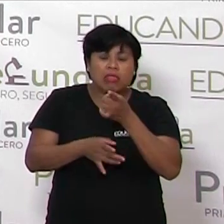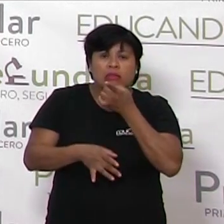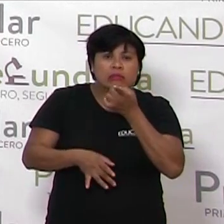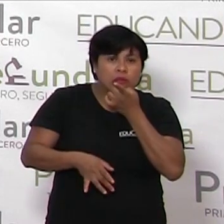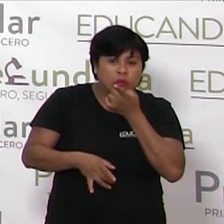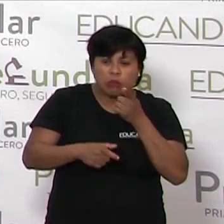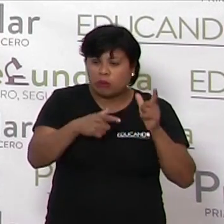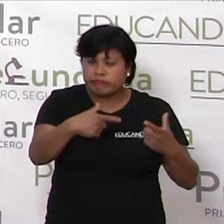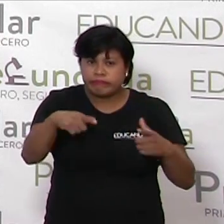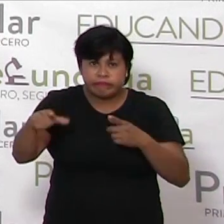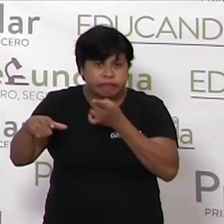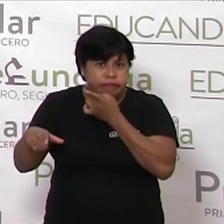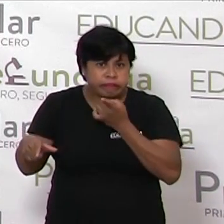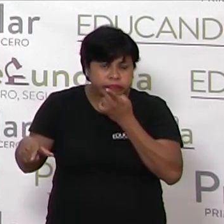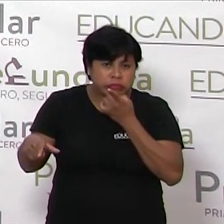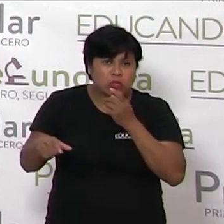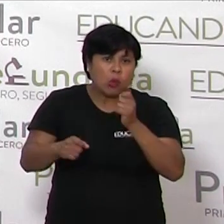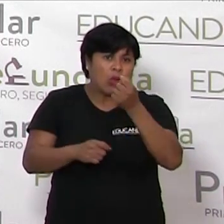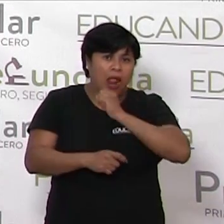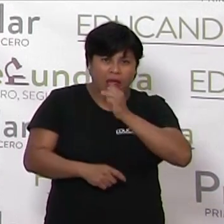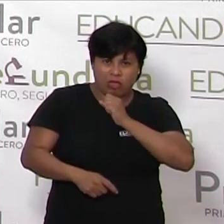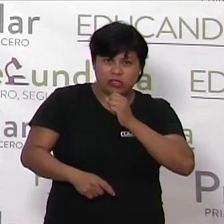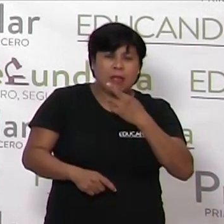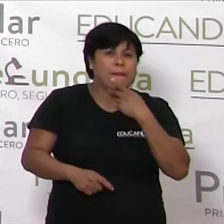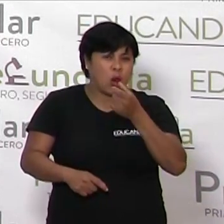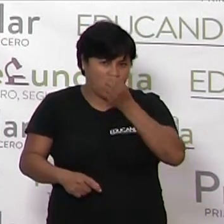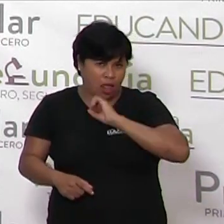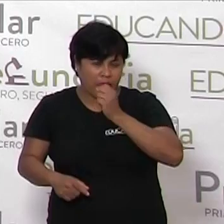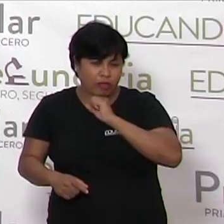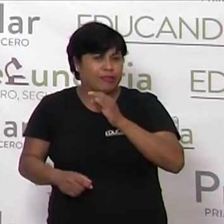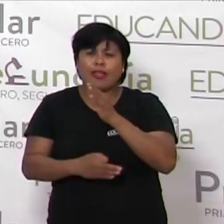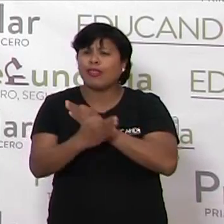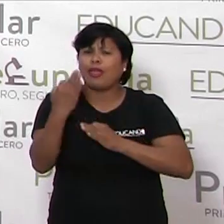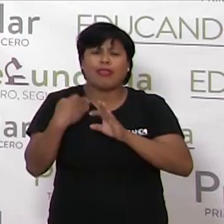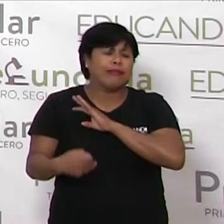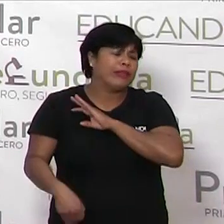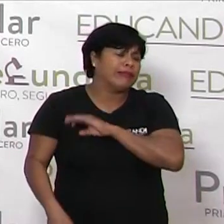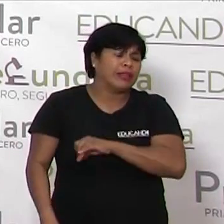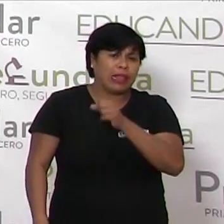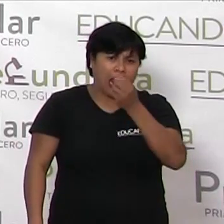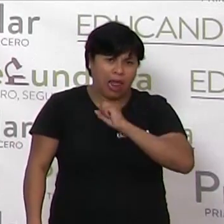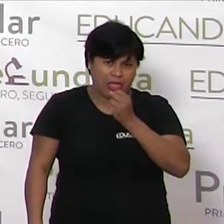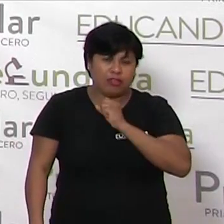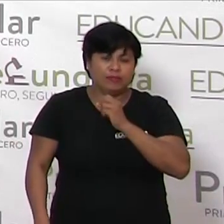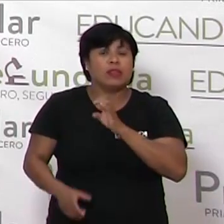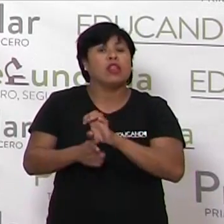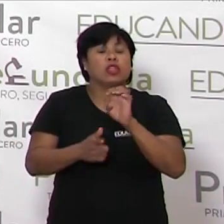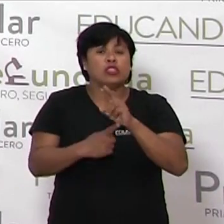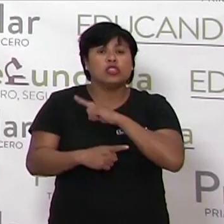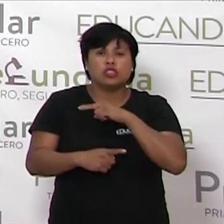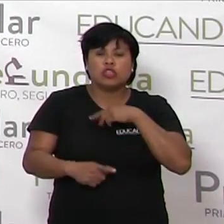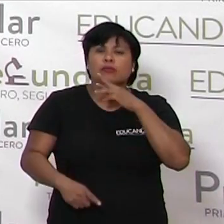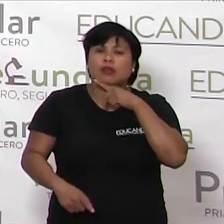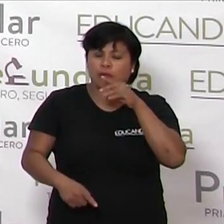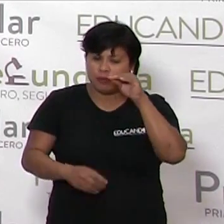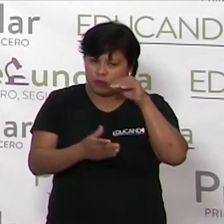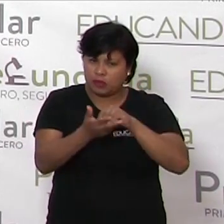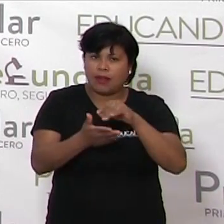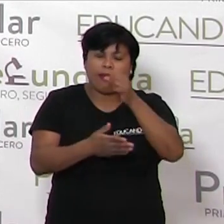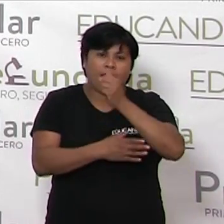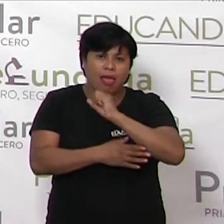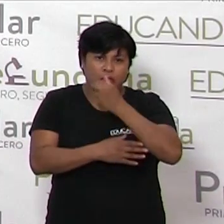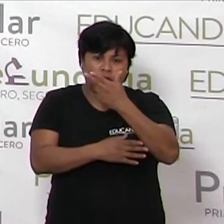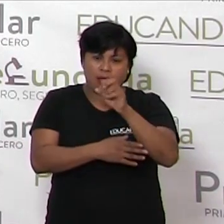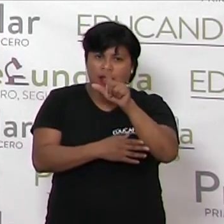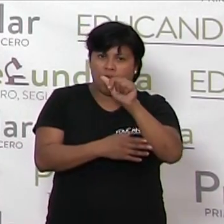algunos desayunos. ¿Qué les parece helados? ¿Les parece? Un poquito más. A todos nos gustan los helados, a mí me encantan. Vamos entonces a ponerle aquí, de este